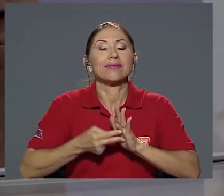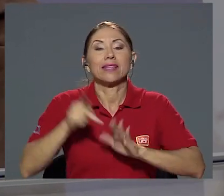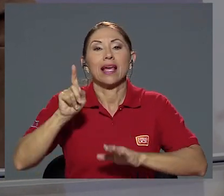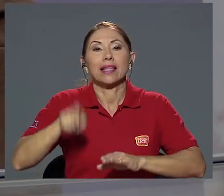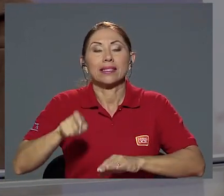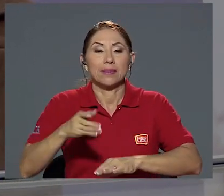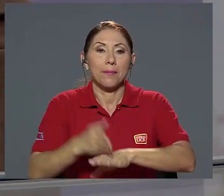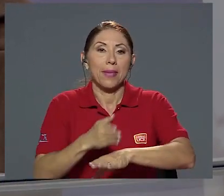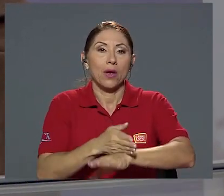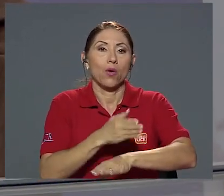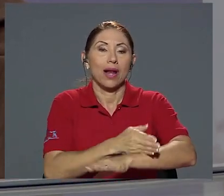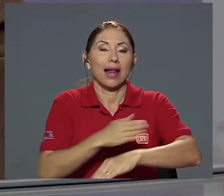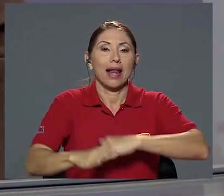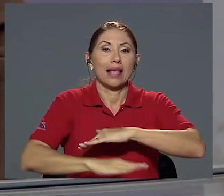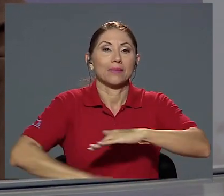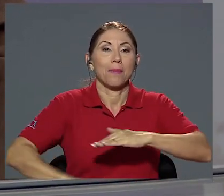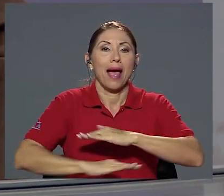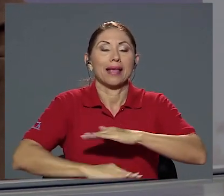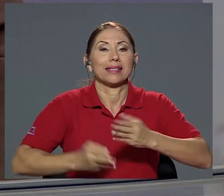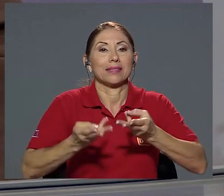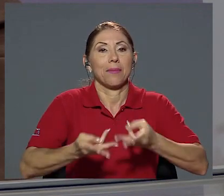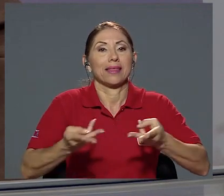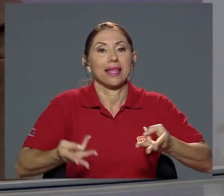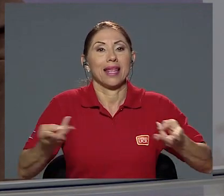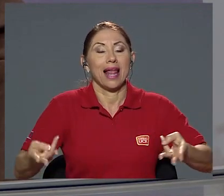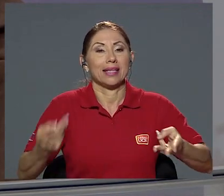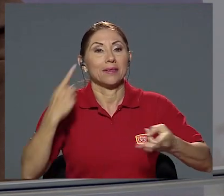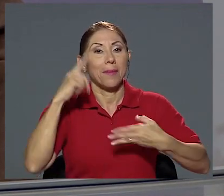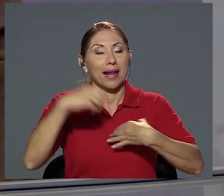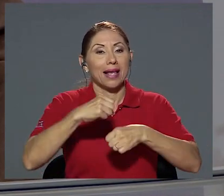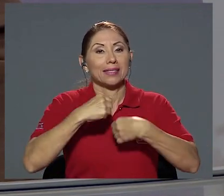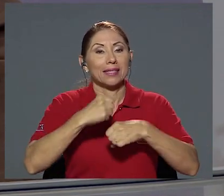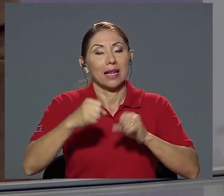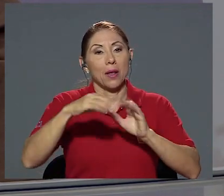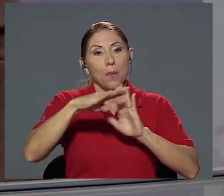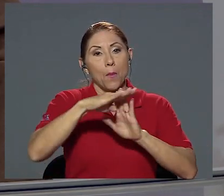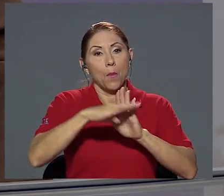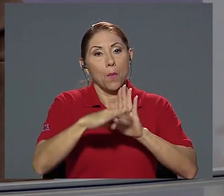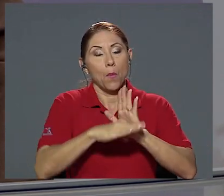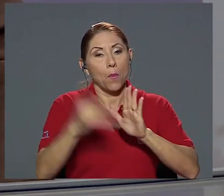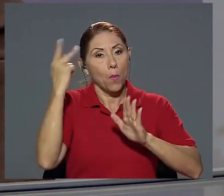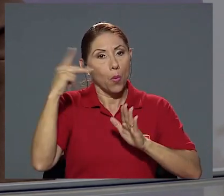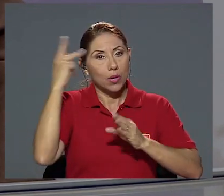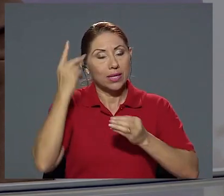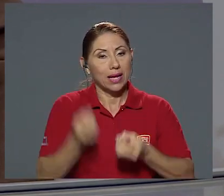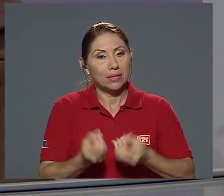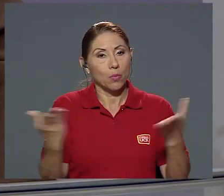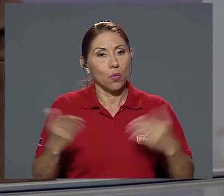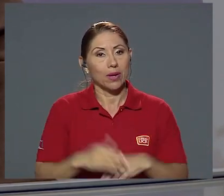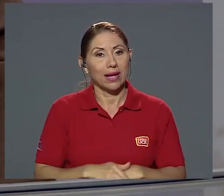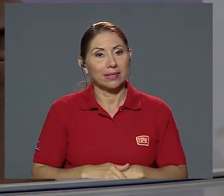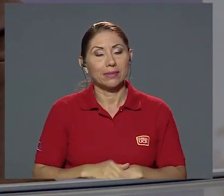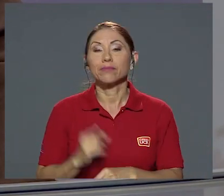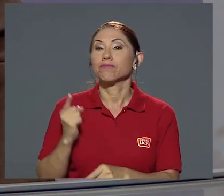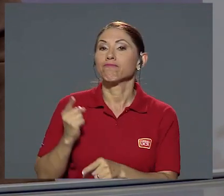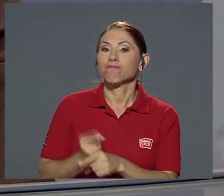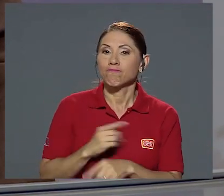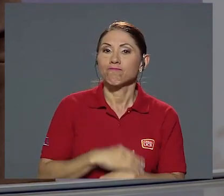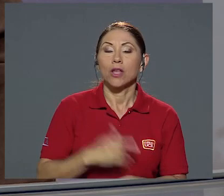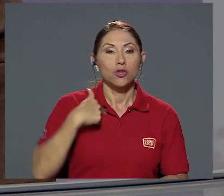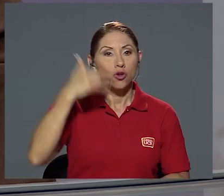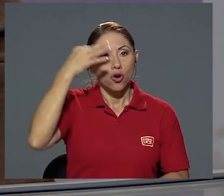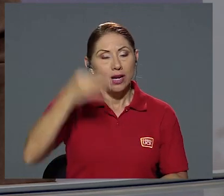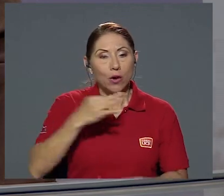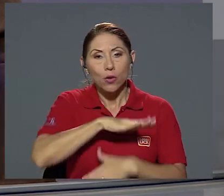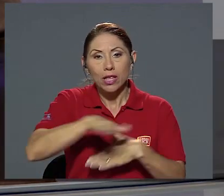bases materiales que tienen esos estados para hacer políticas públicas. Y creo que definitivamente en todos los